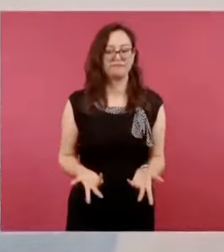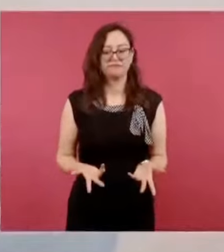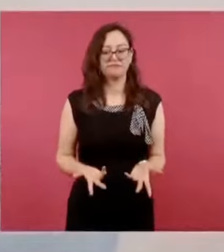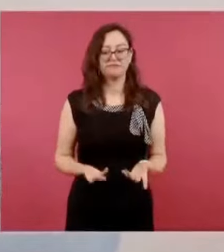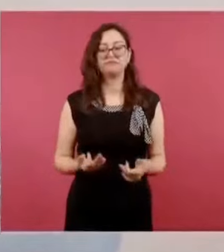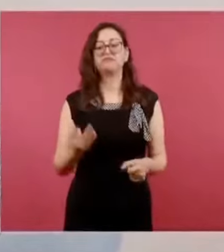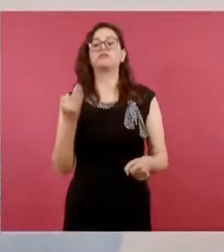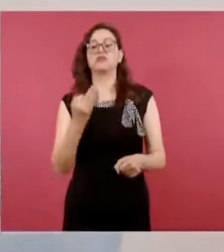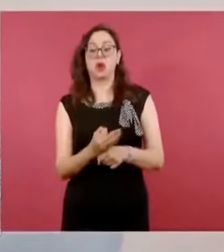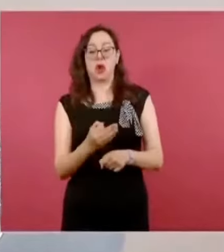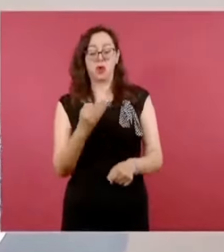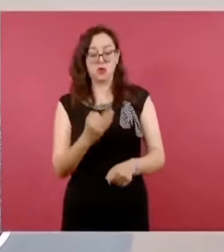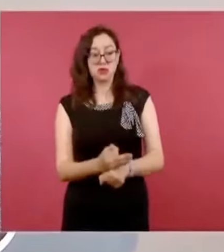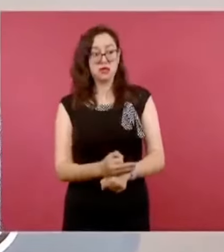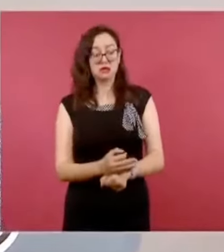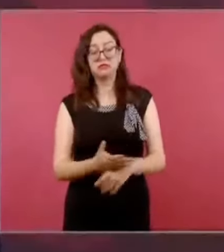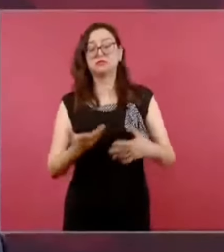pueden estar